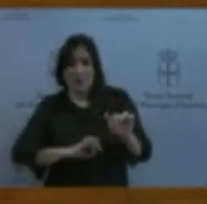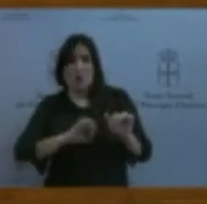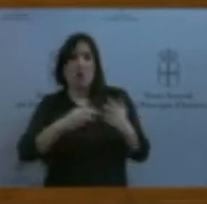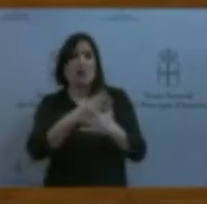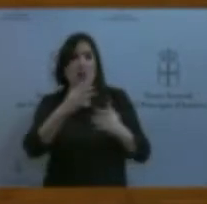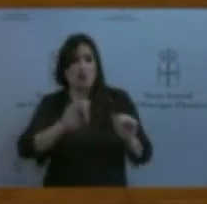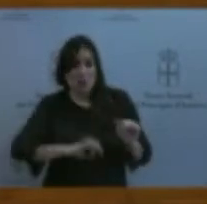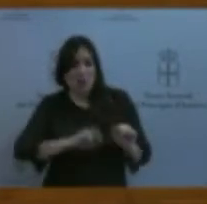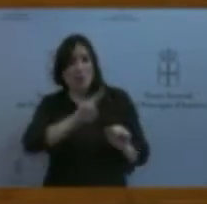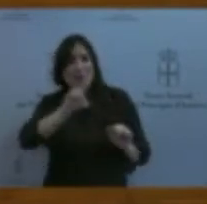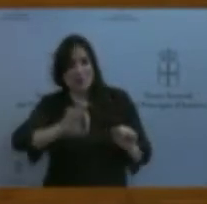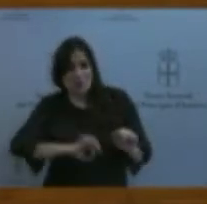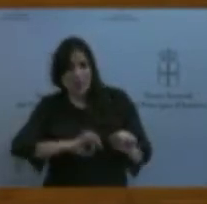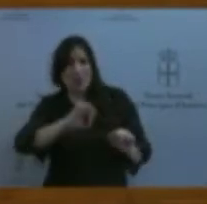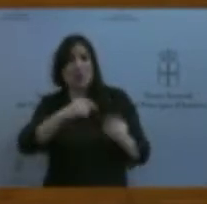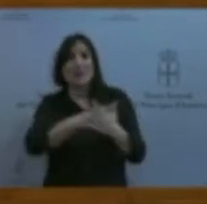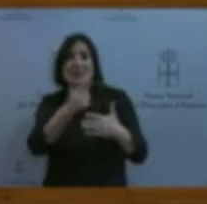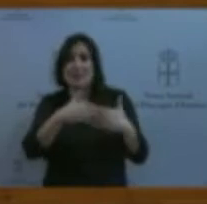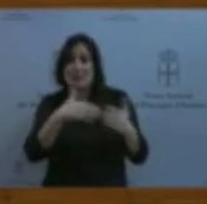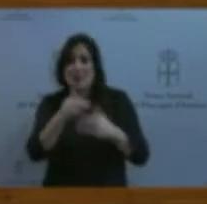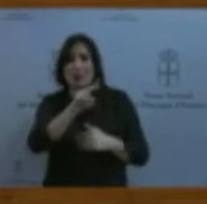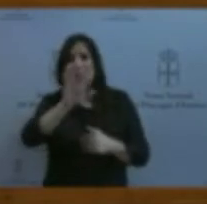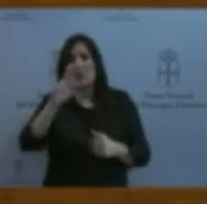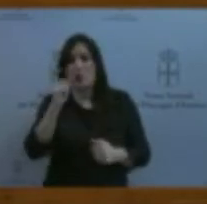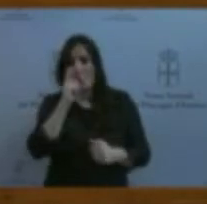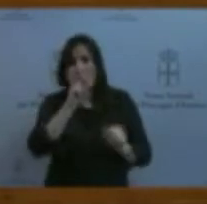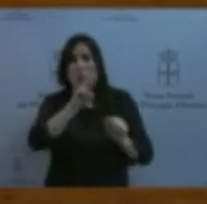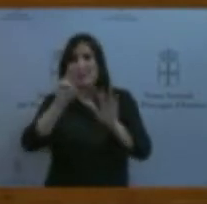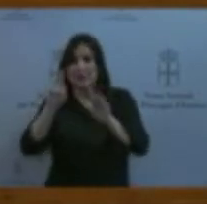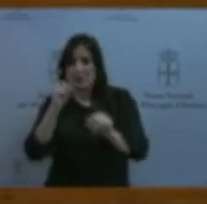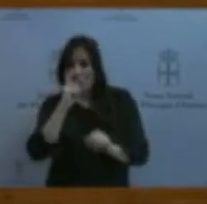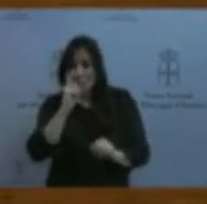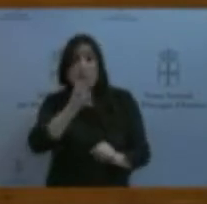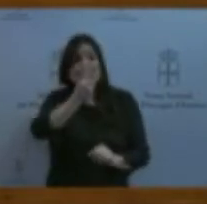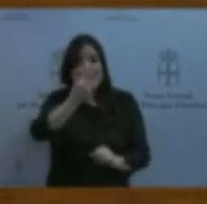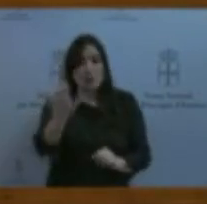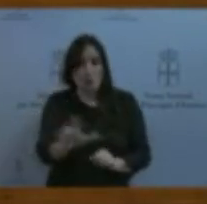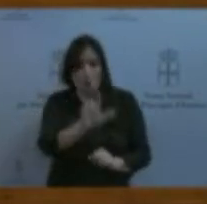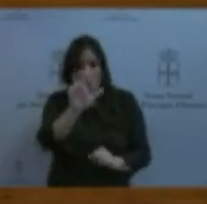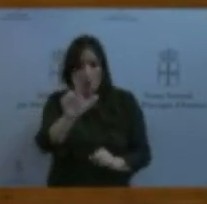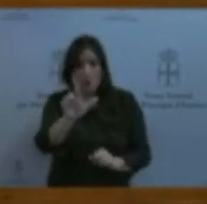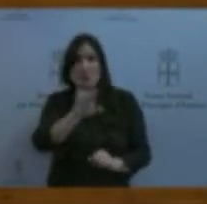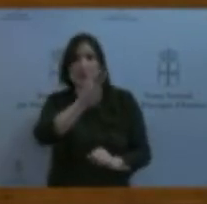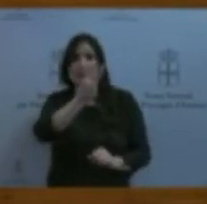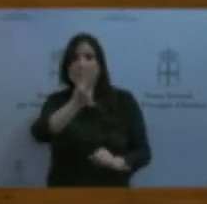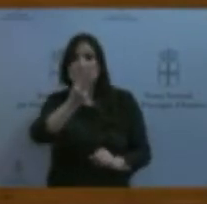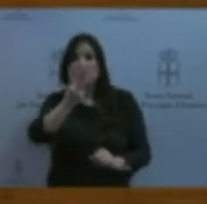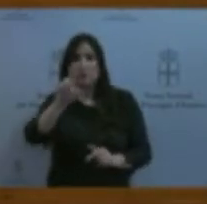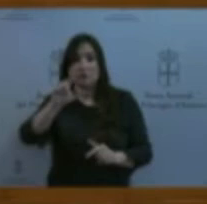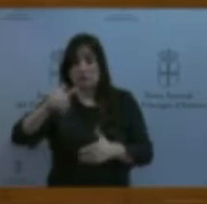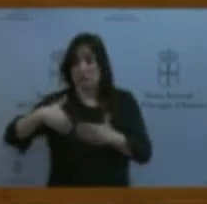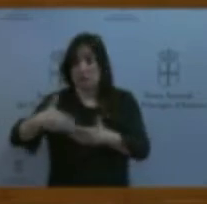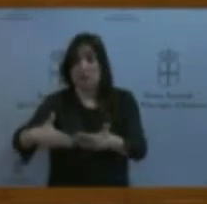marzo, el 25 de junio, el 27 de junio, el 3 de julio, el 30, es decir, ha habido del orden de